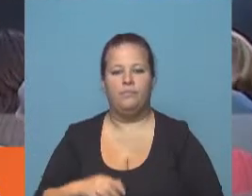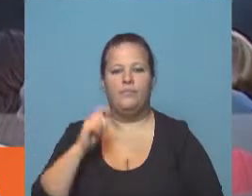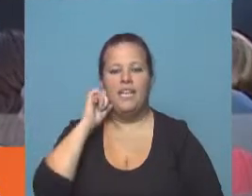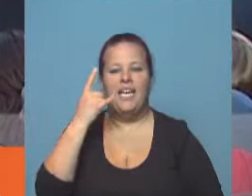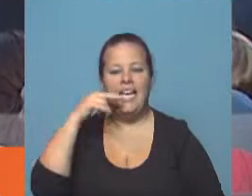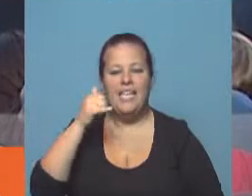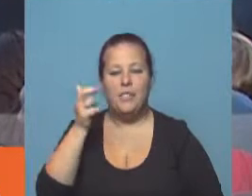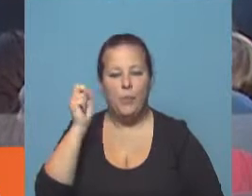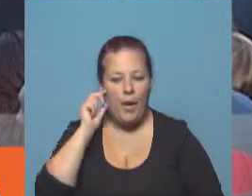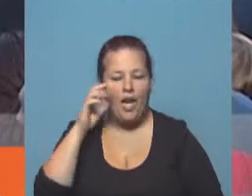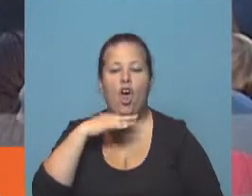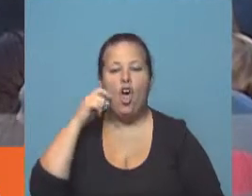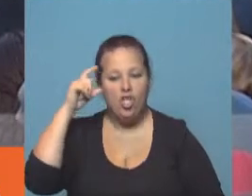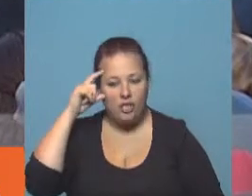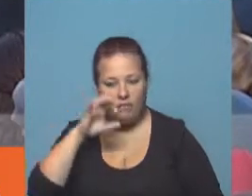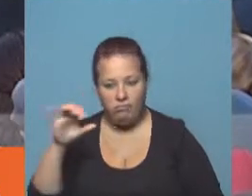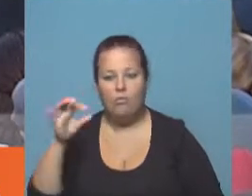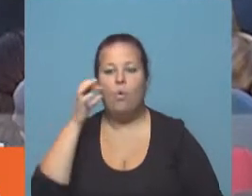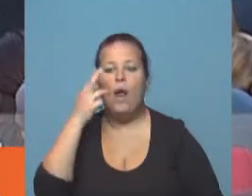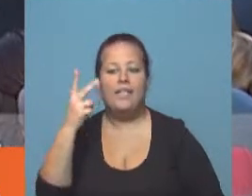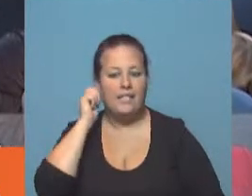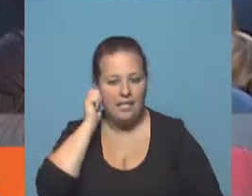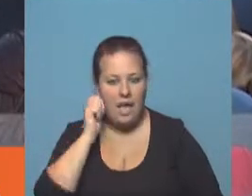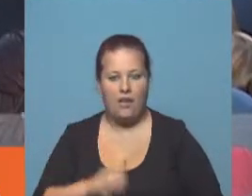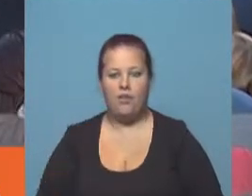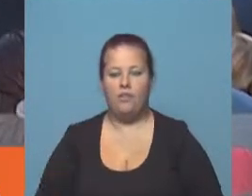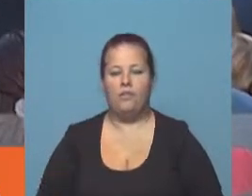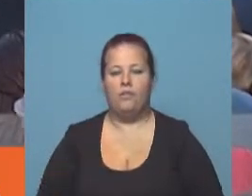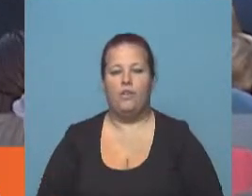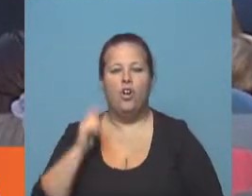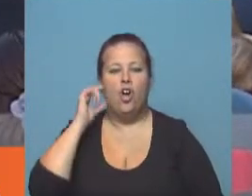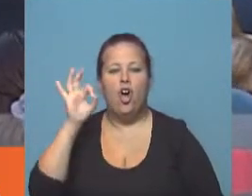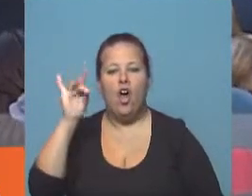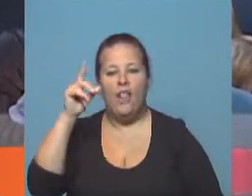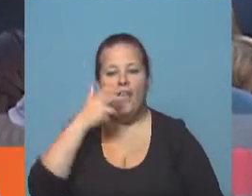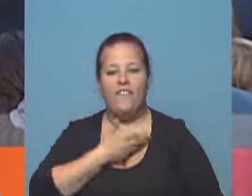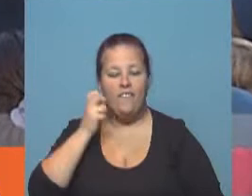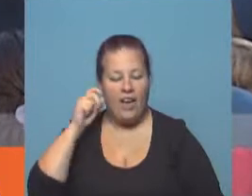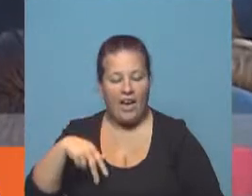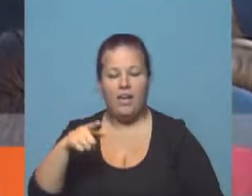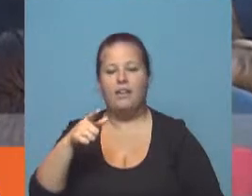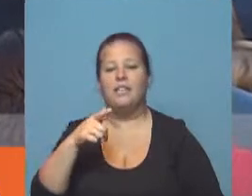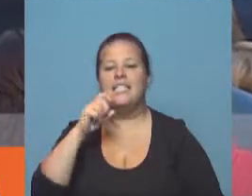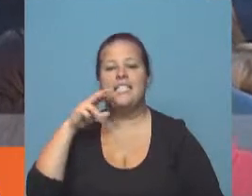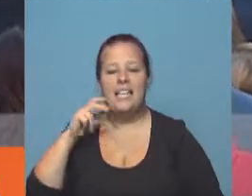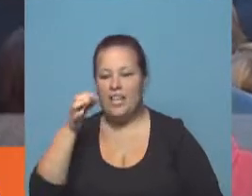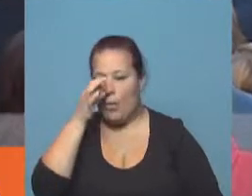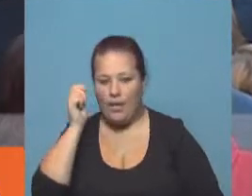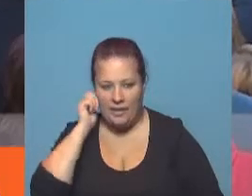Ginsberg José Enrique Cookie, 43 años. Goldenberg Cintia Verónica, 20